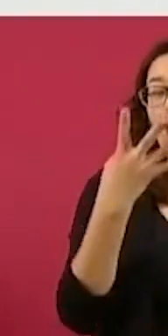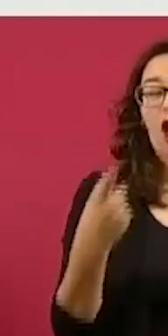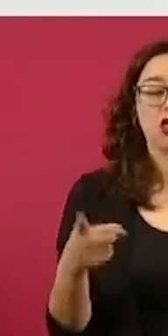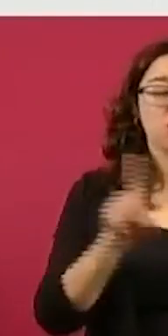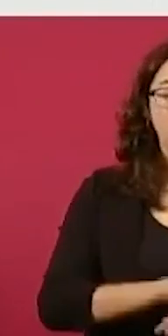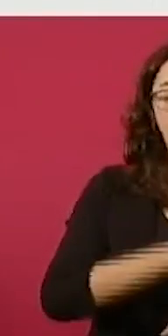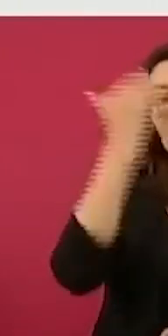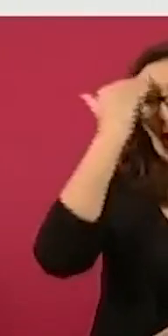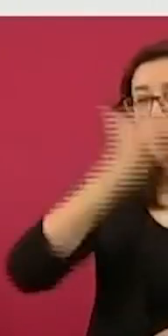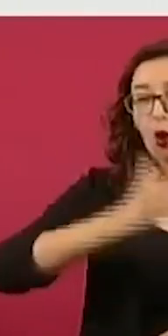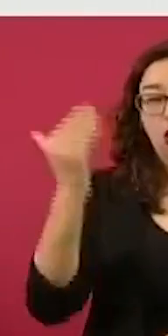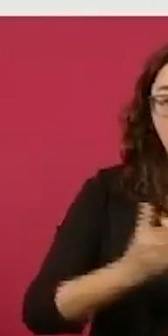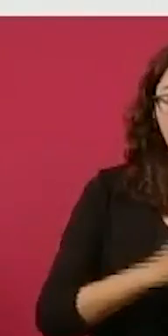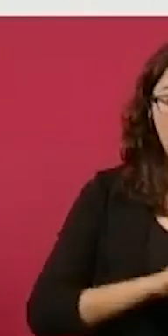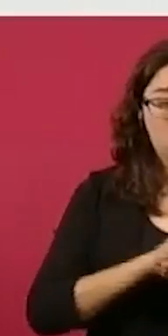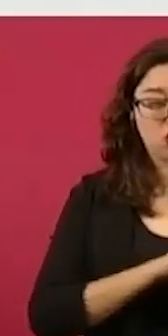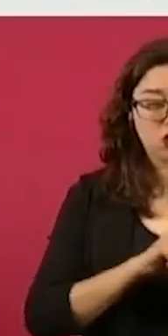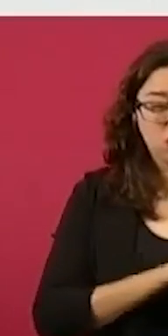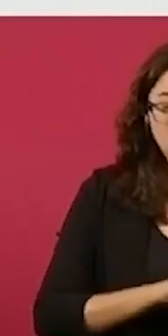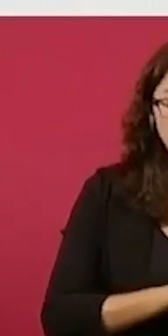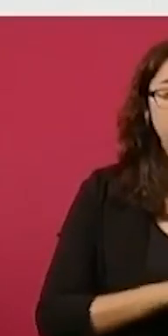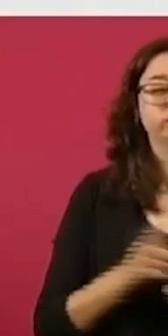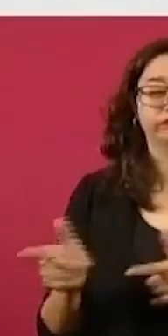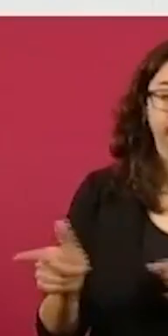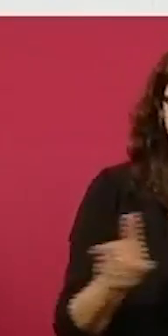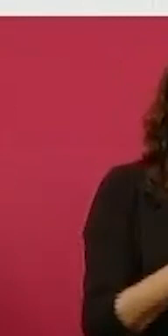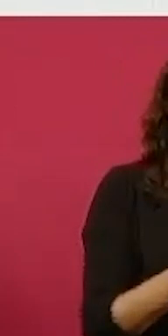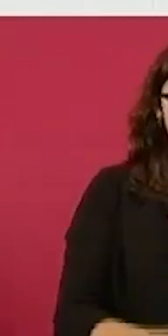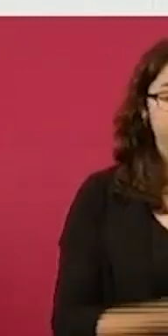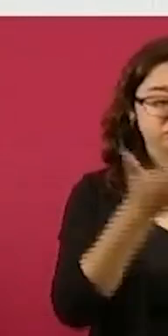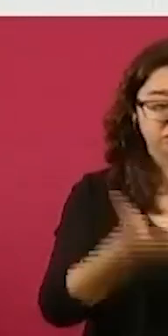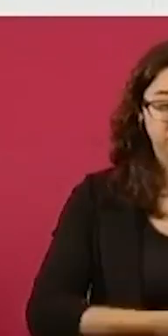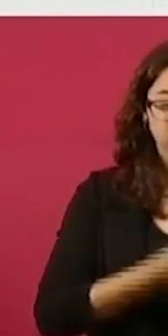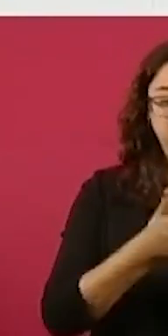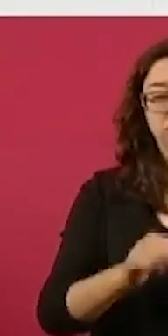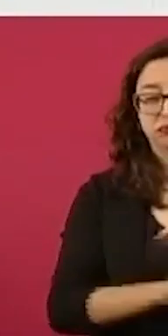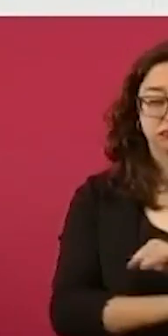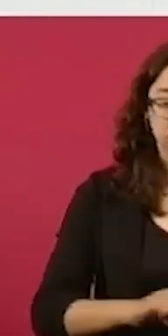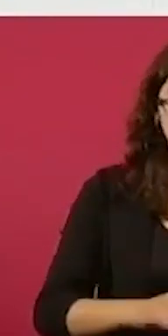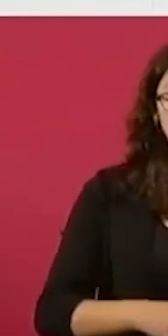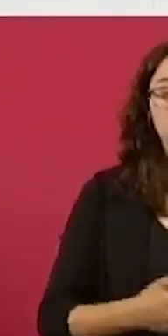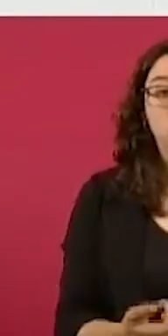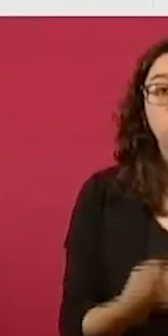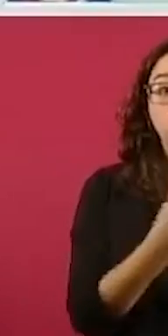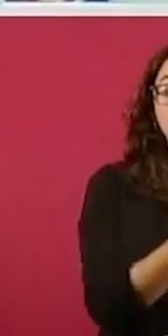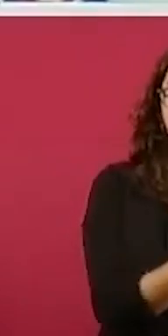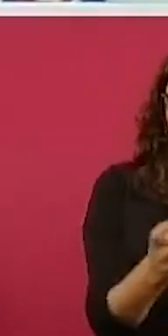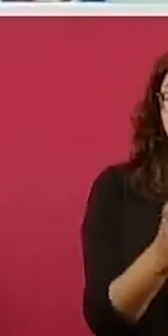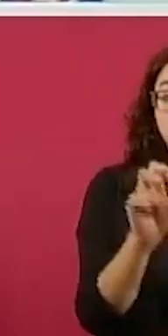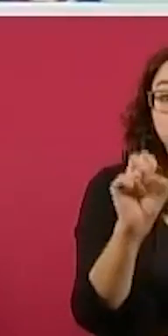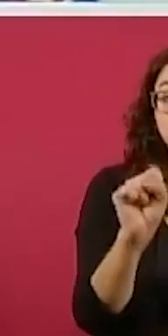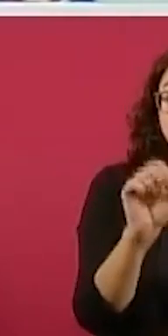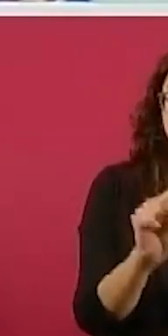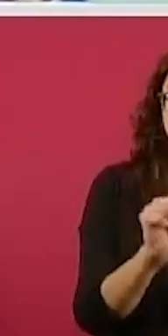El presidente Andrés Manuel López Obrador aseguró este lunes que sus opositores están exagerando respecto a los hechos de violencia que ocurrieron en